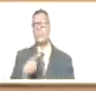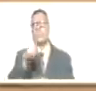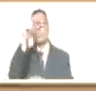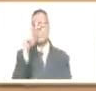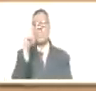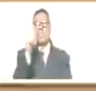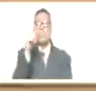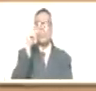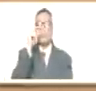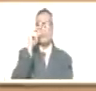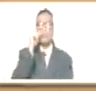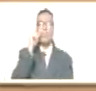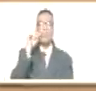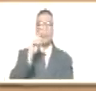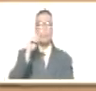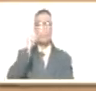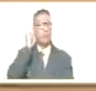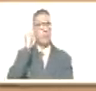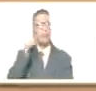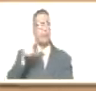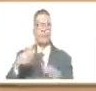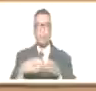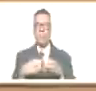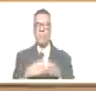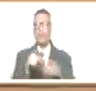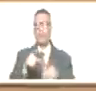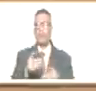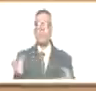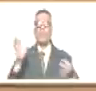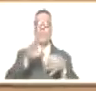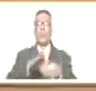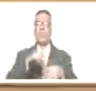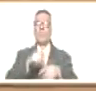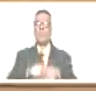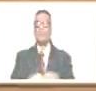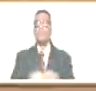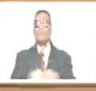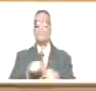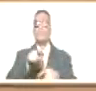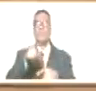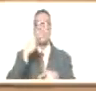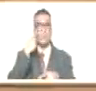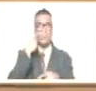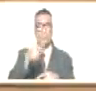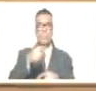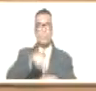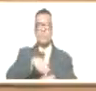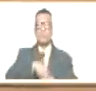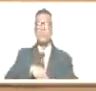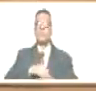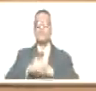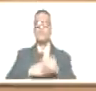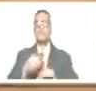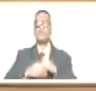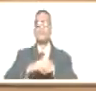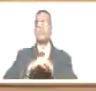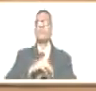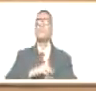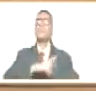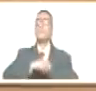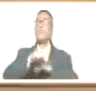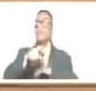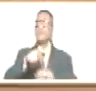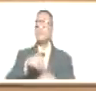de esta sala estar incurriendo de manera flagrante en hechos delictivos y en